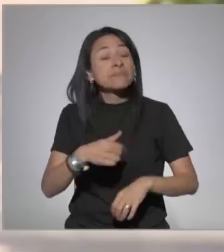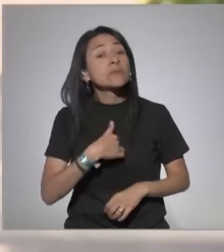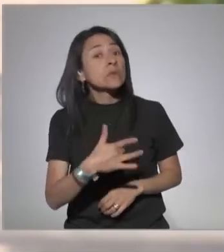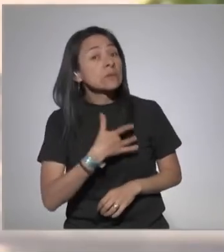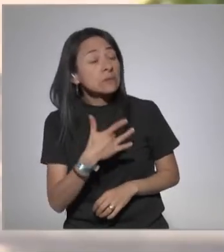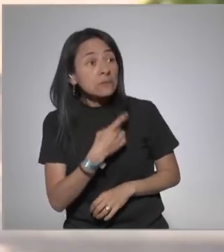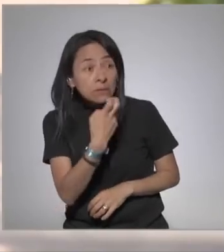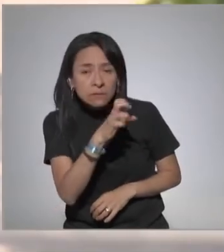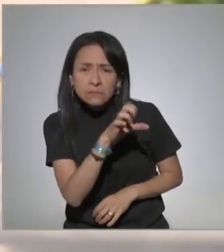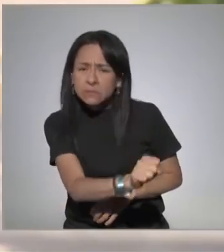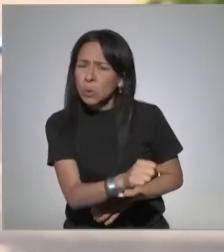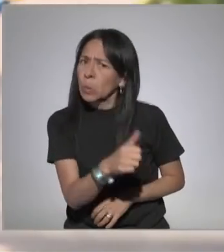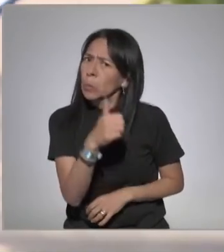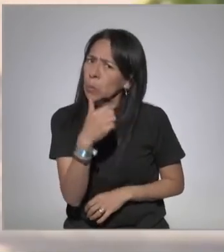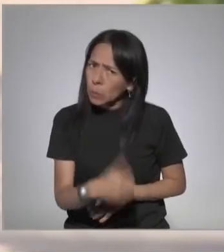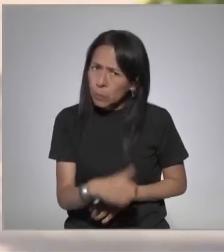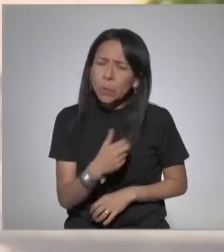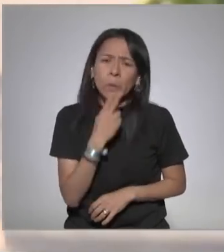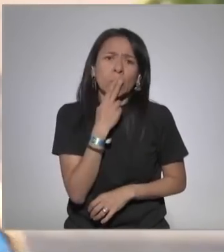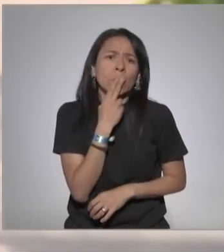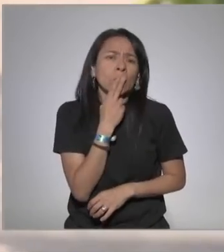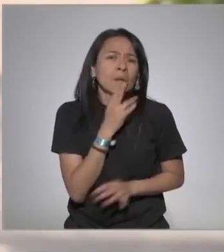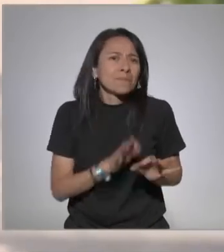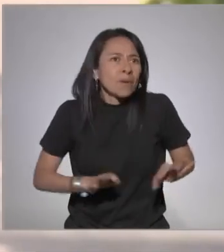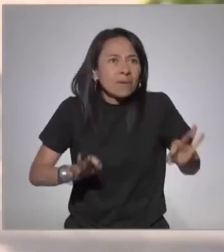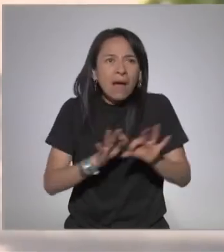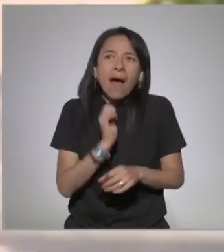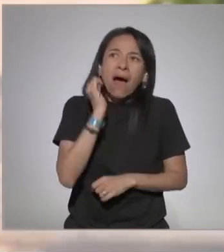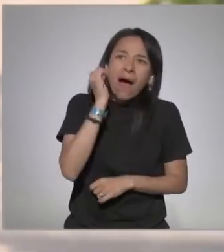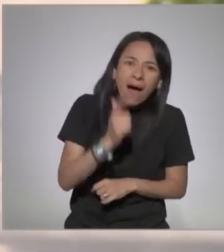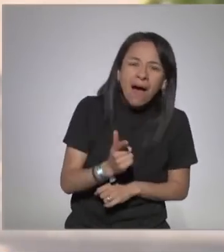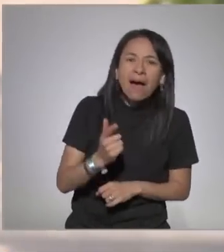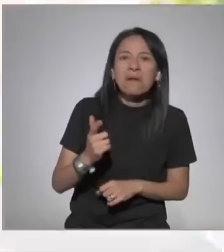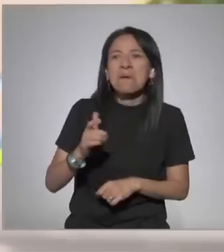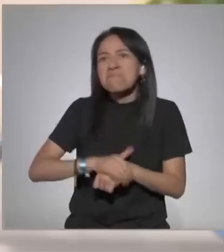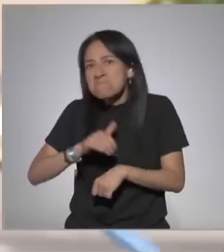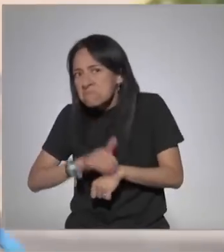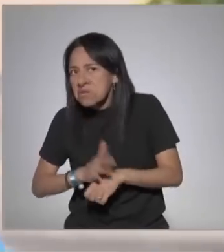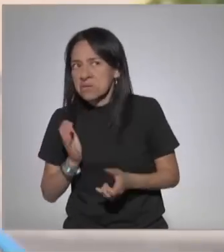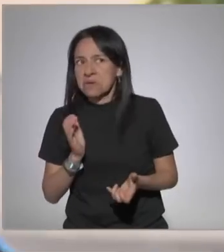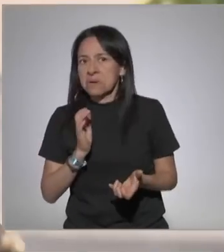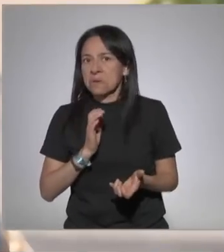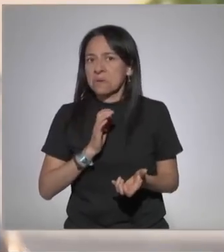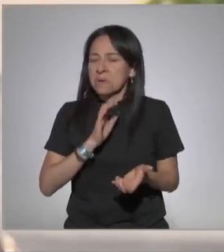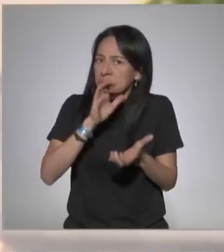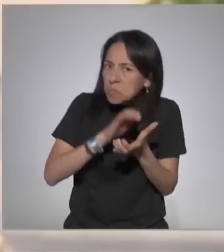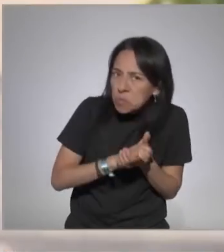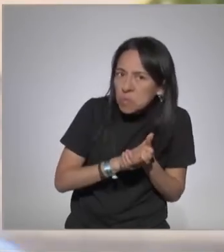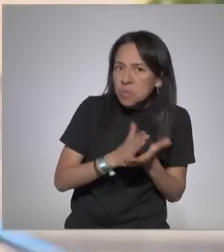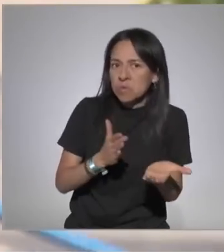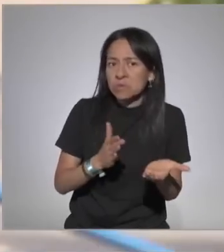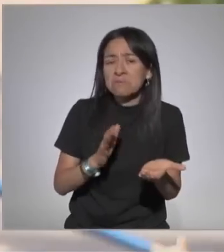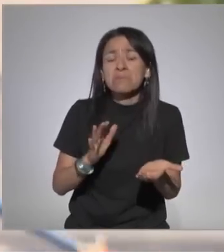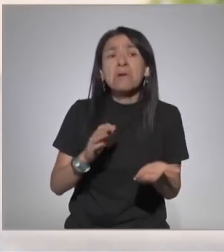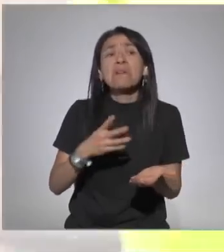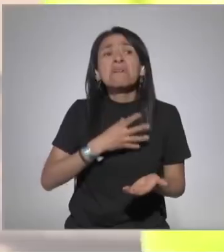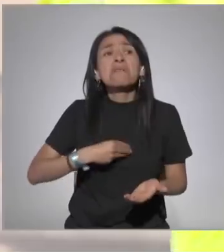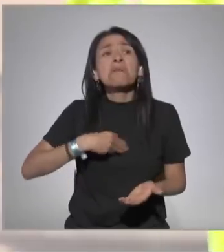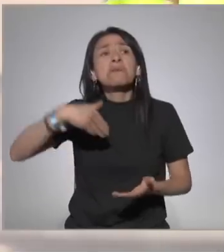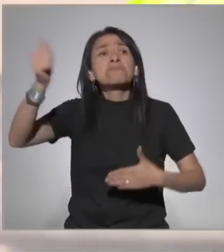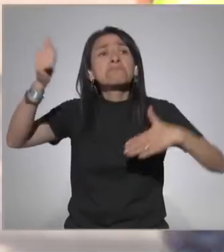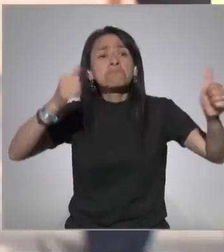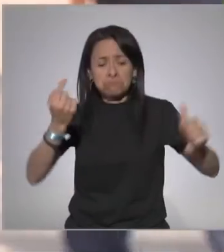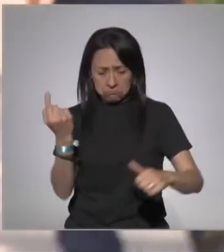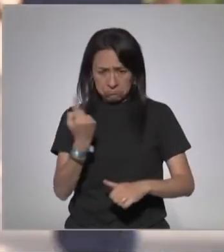muy importante tener un amigo, esposo, porque los hijos se van y uno se queda solo.